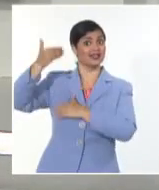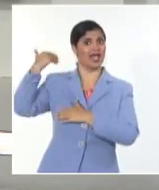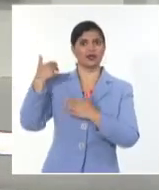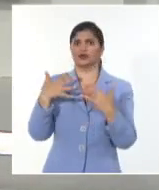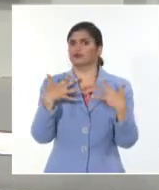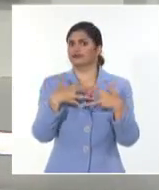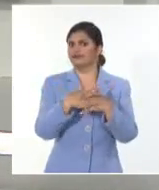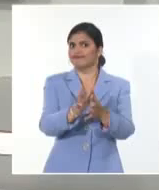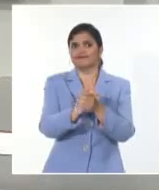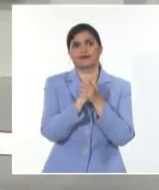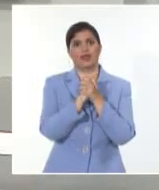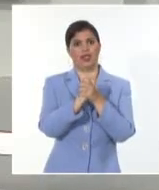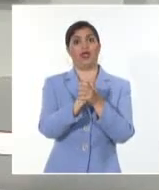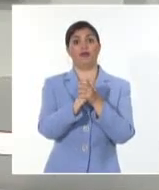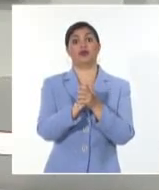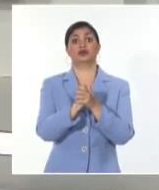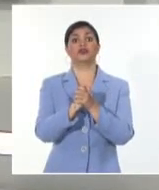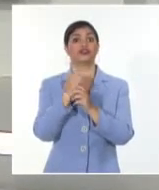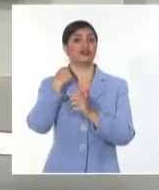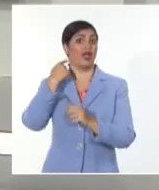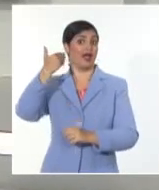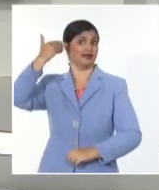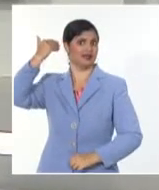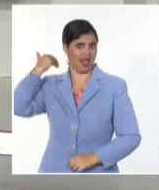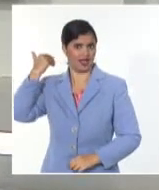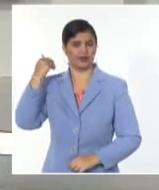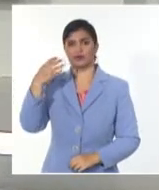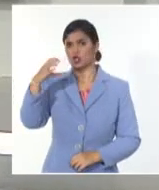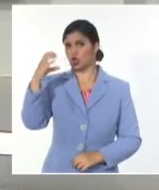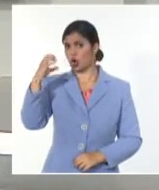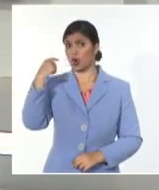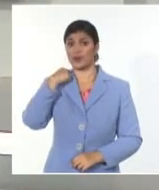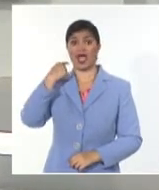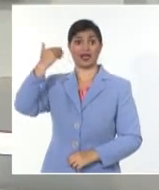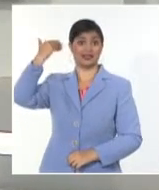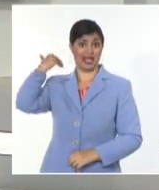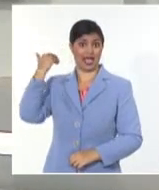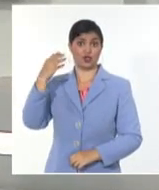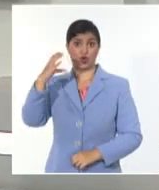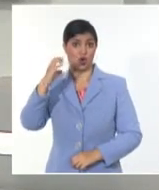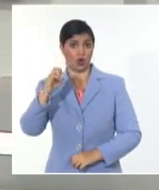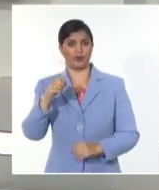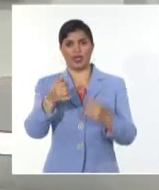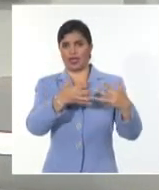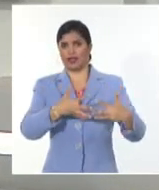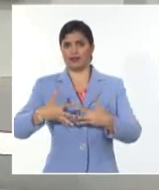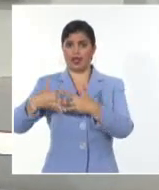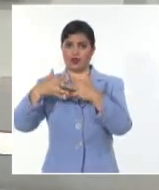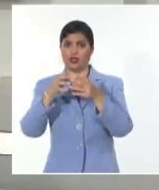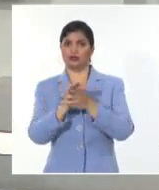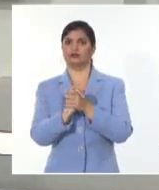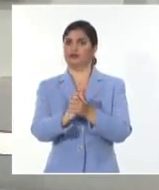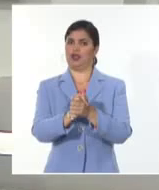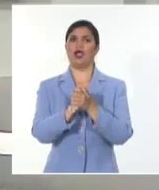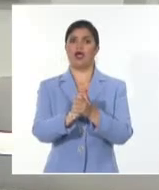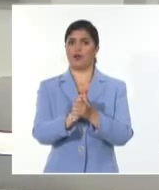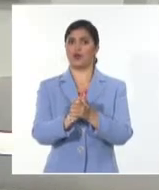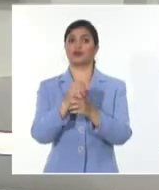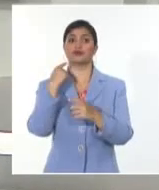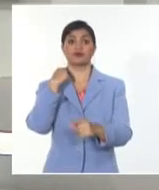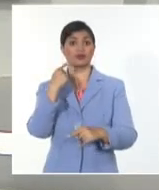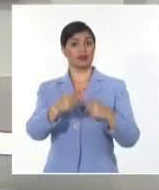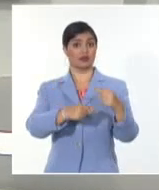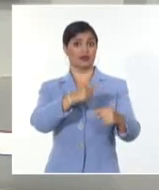interlocutor de Estados Unidos, el gran padrino y aliado de los sionistas en esta parte del mundo. Por décadas funcionaron entonces como un